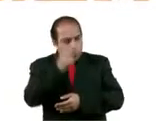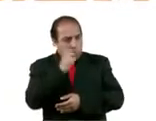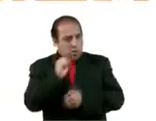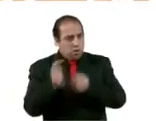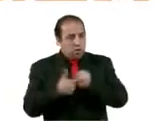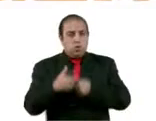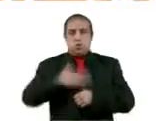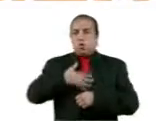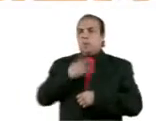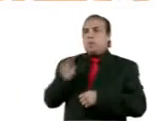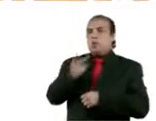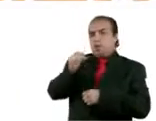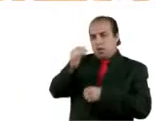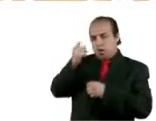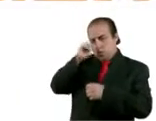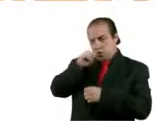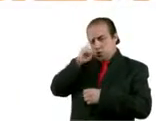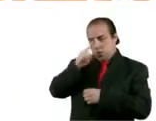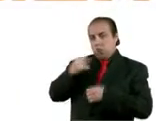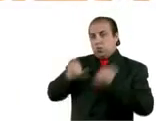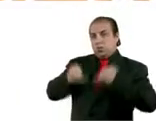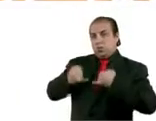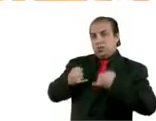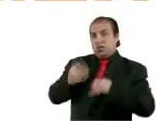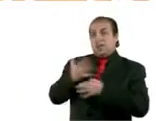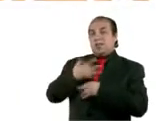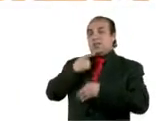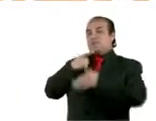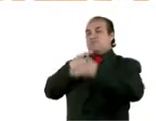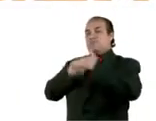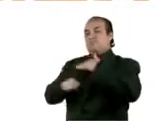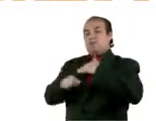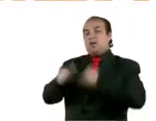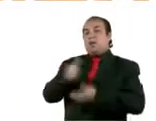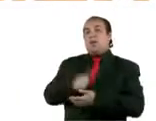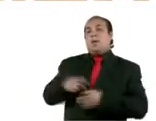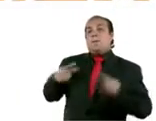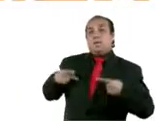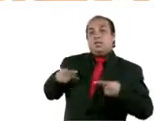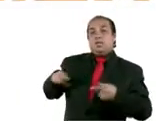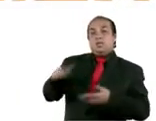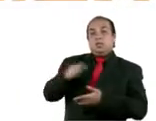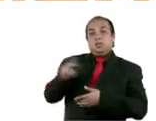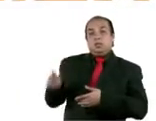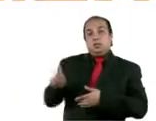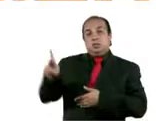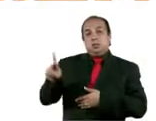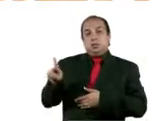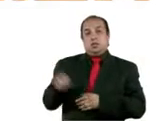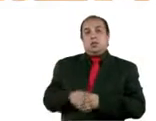una queja ciudadana que la Contraloría remitió al